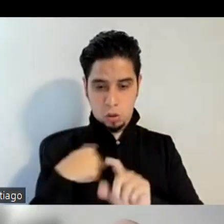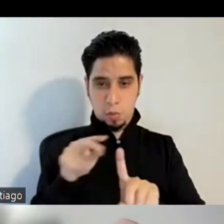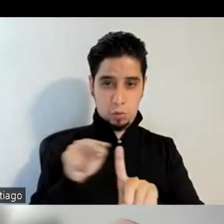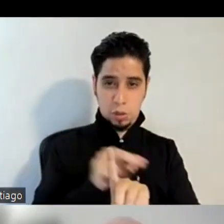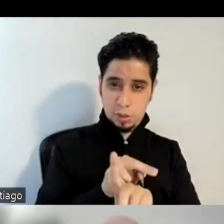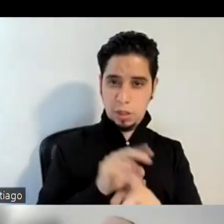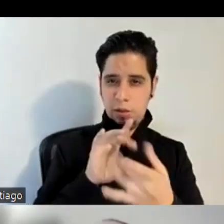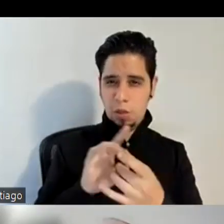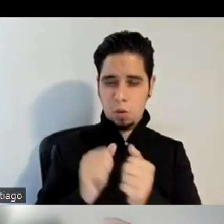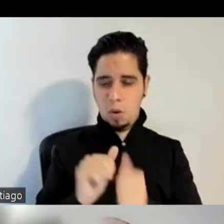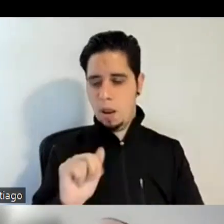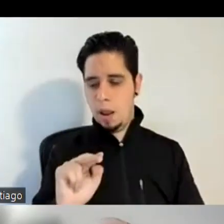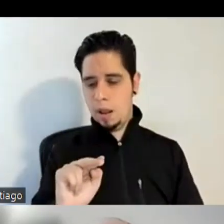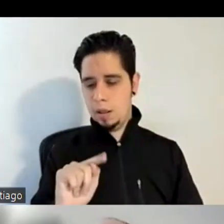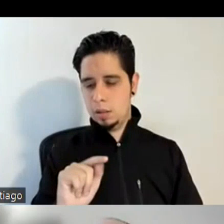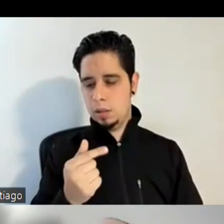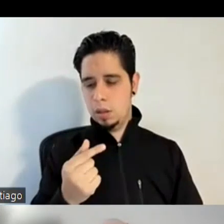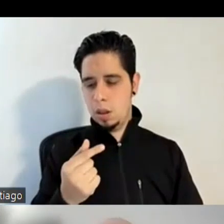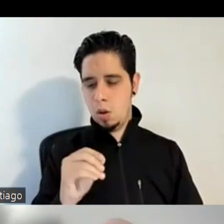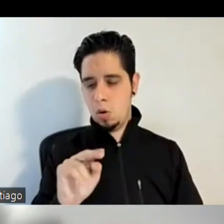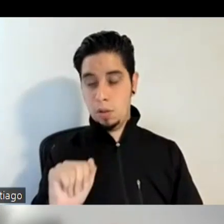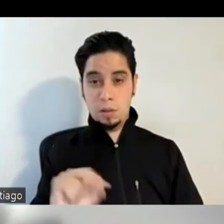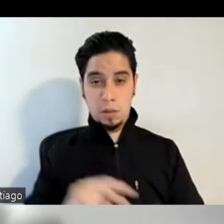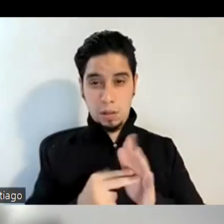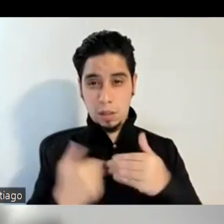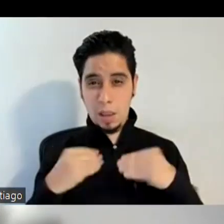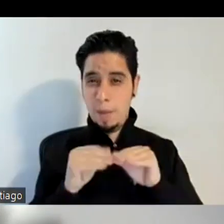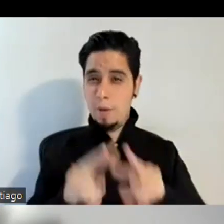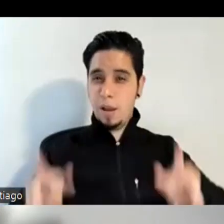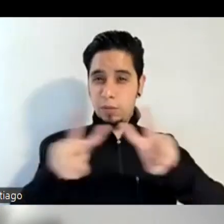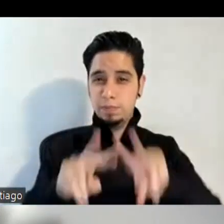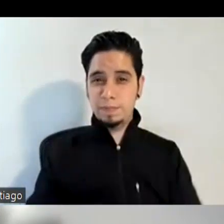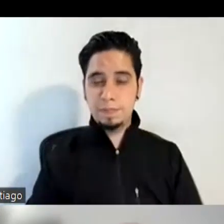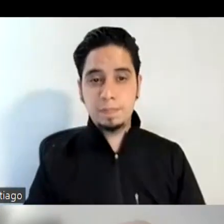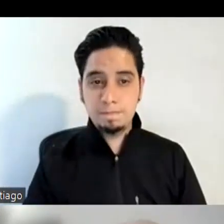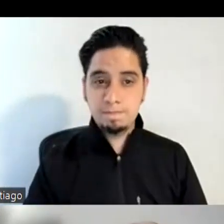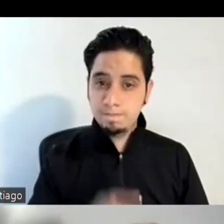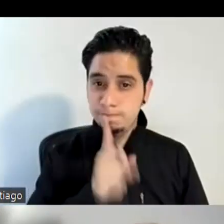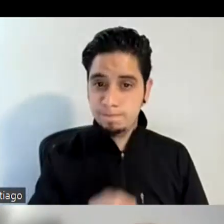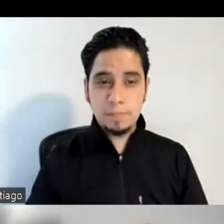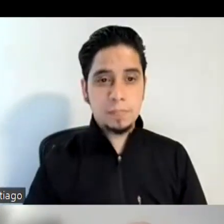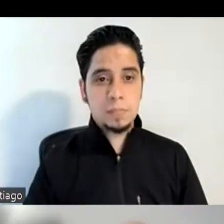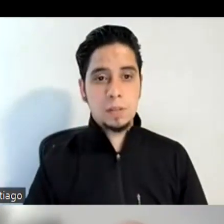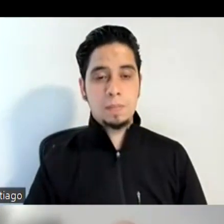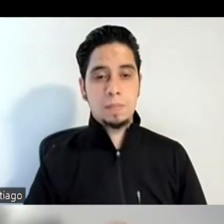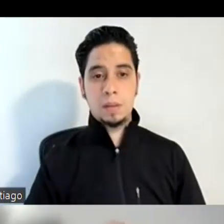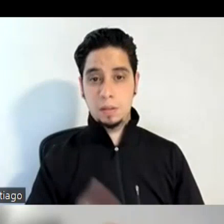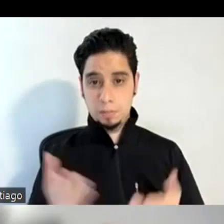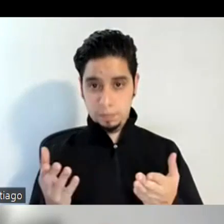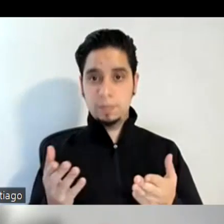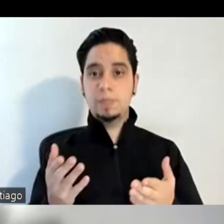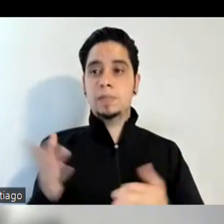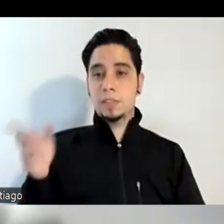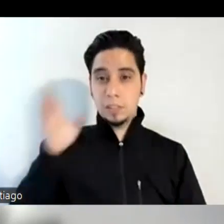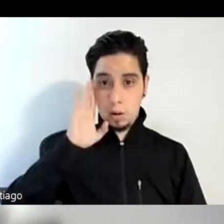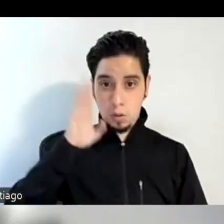Antígona. Así que todo eso le da todavía más valor a lo que estamos haciendo. Así que, no, definitivo. Mira, y por allá, saludito